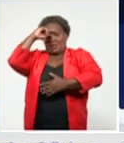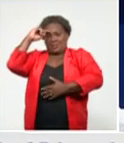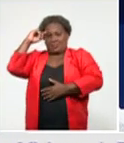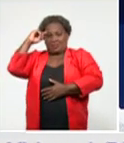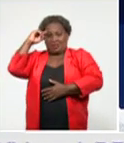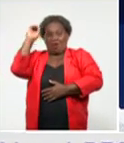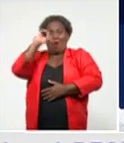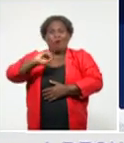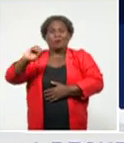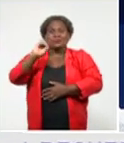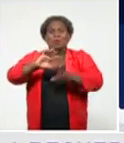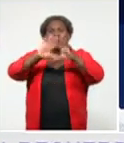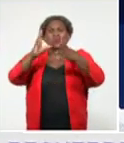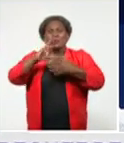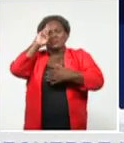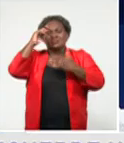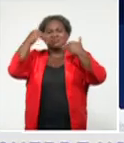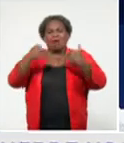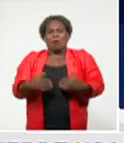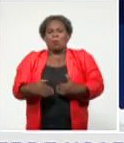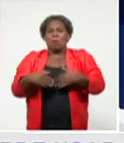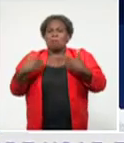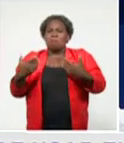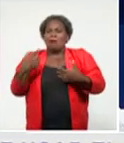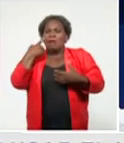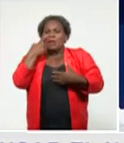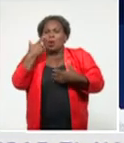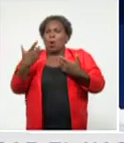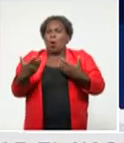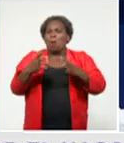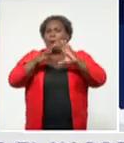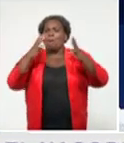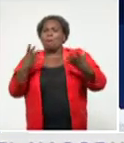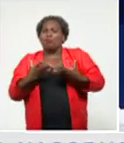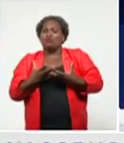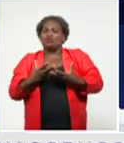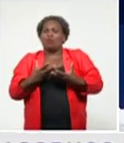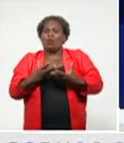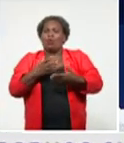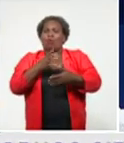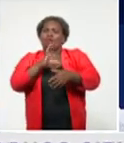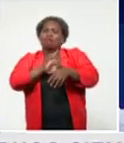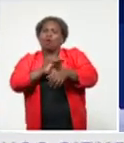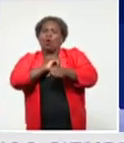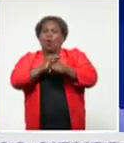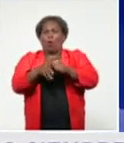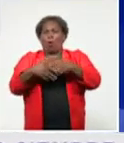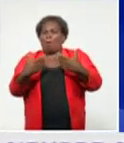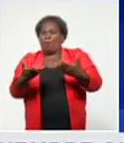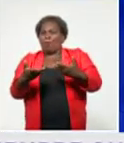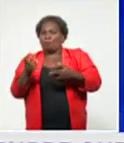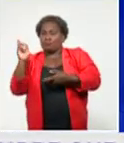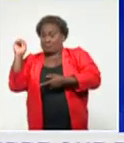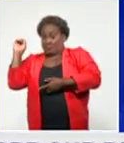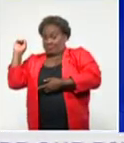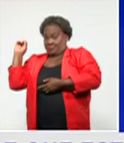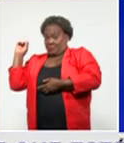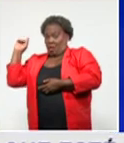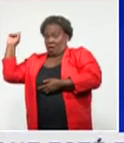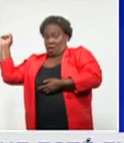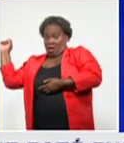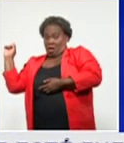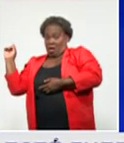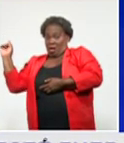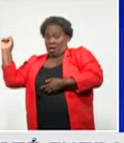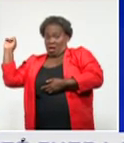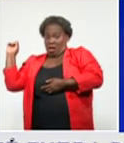el comportamiento de la COVID en el mundo, que nos muestra el incremento.